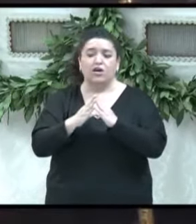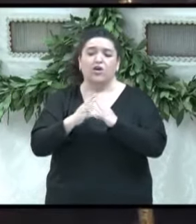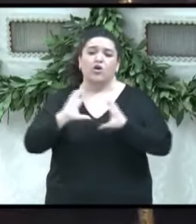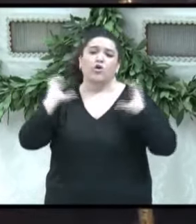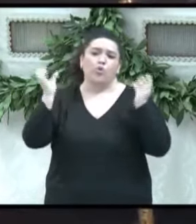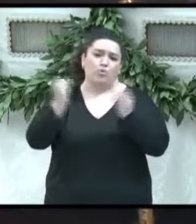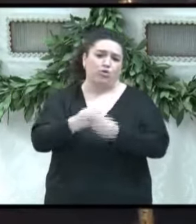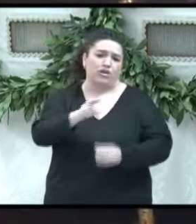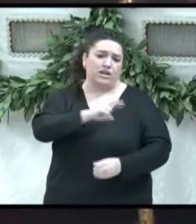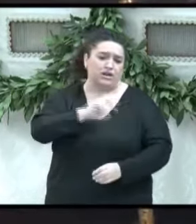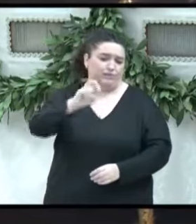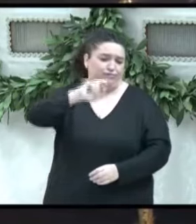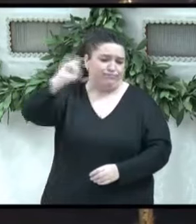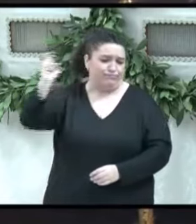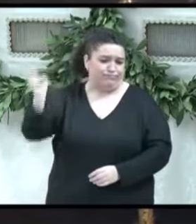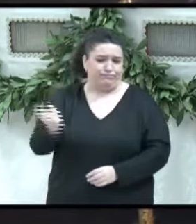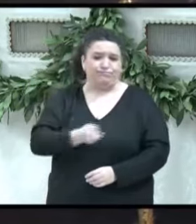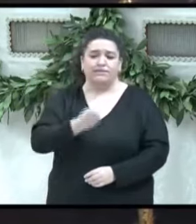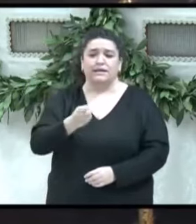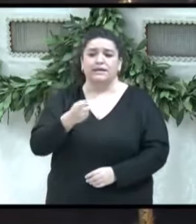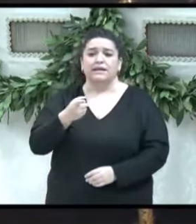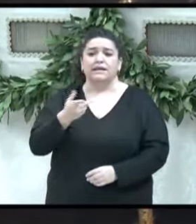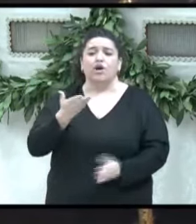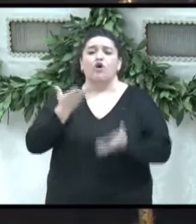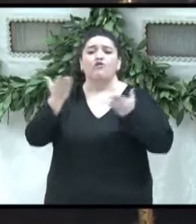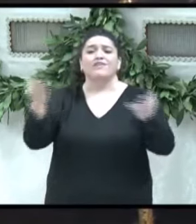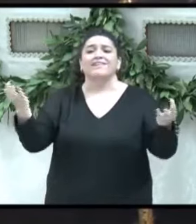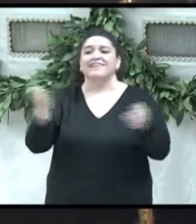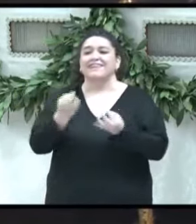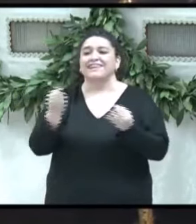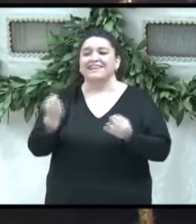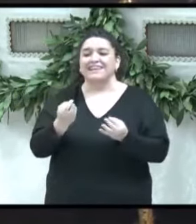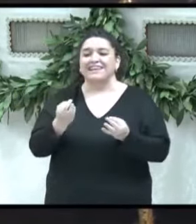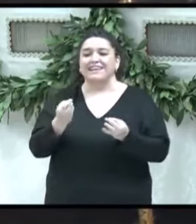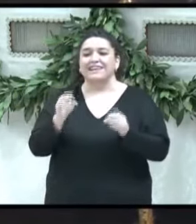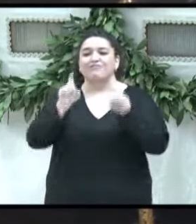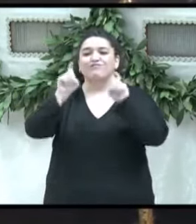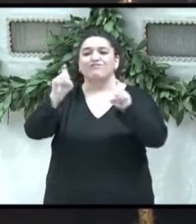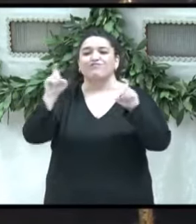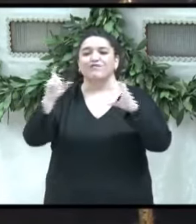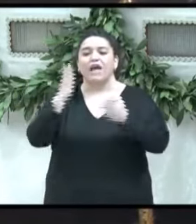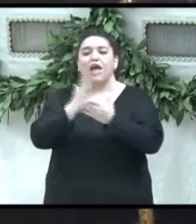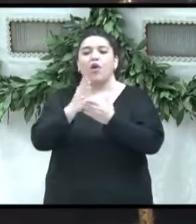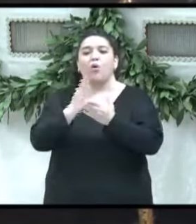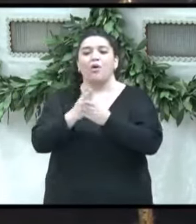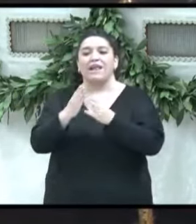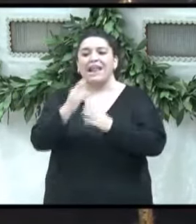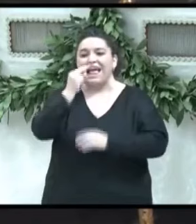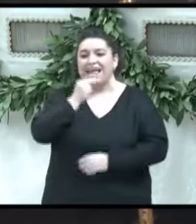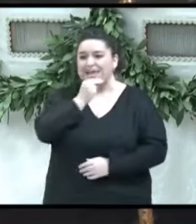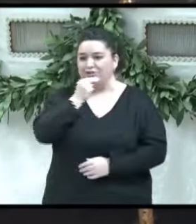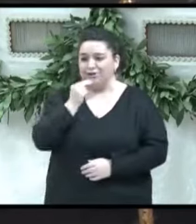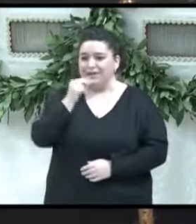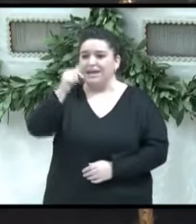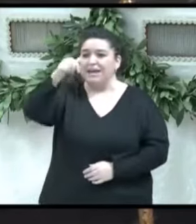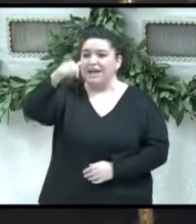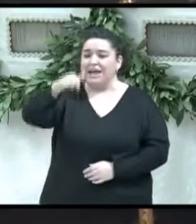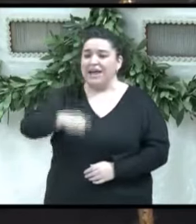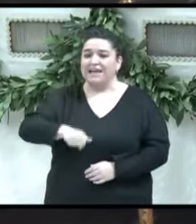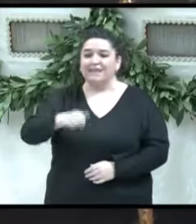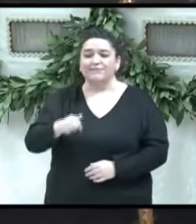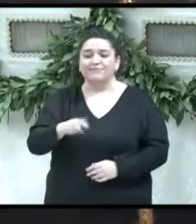congregaciones religiosas etcétera ofrecen esta escuela católica esta escuela en la que